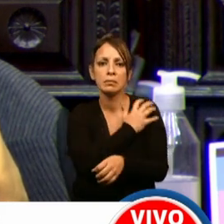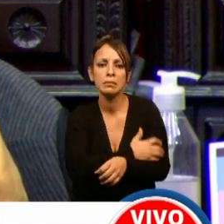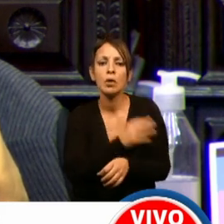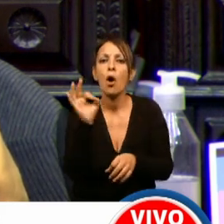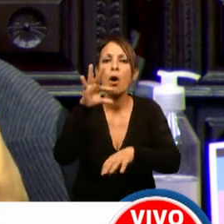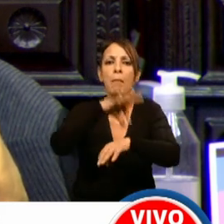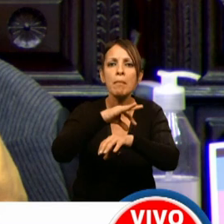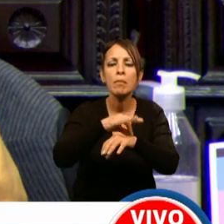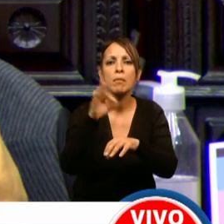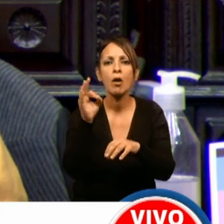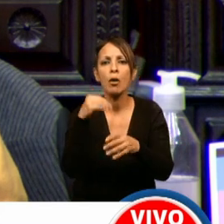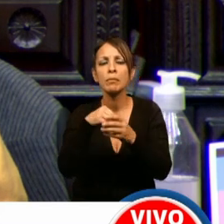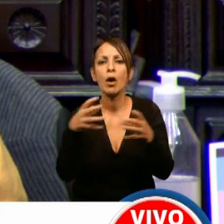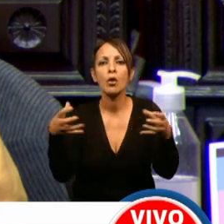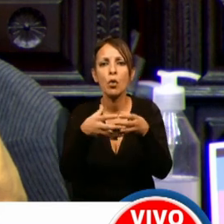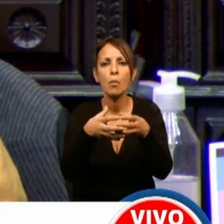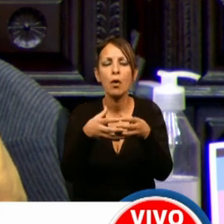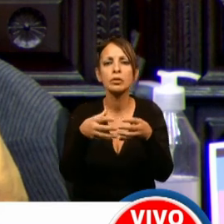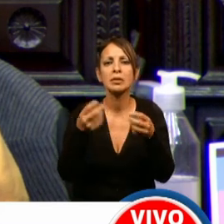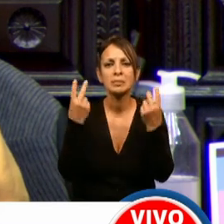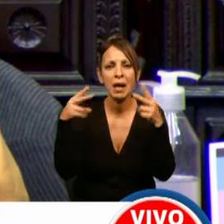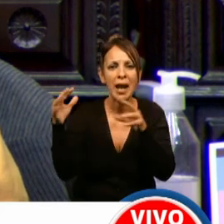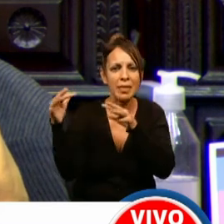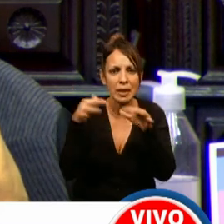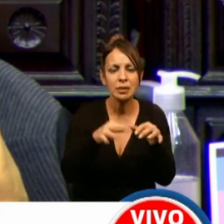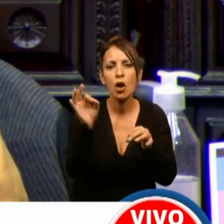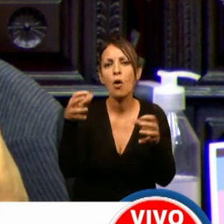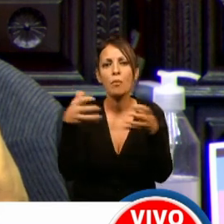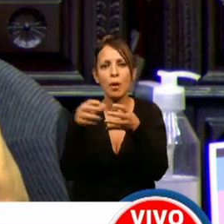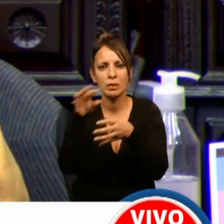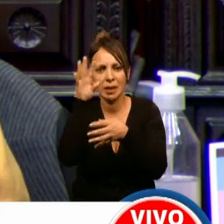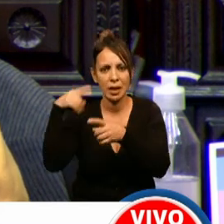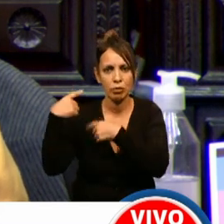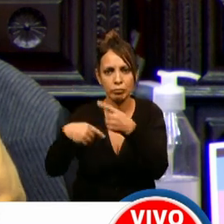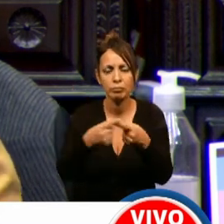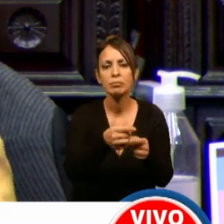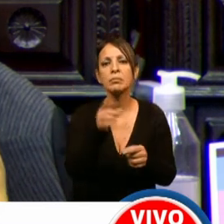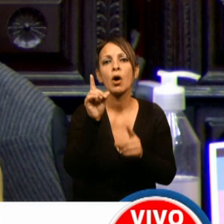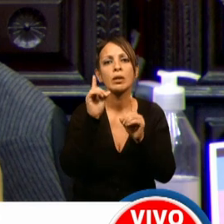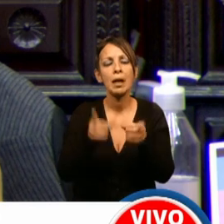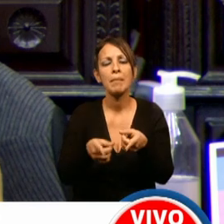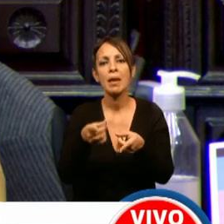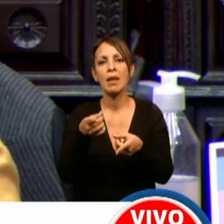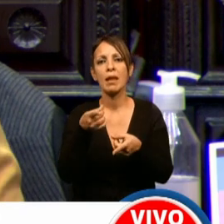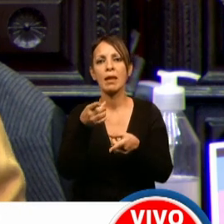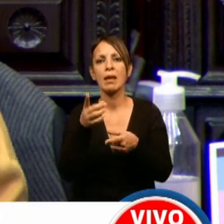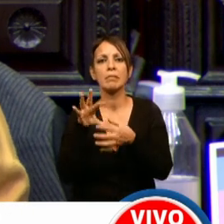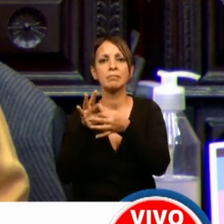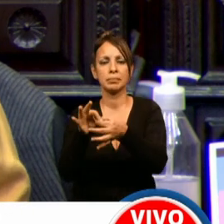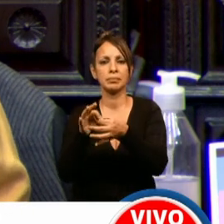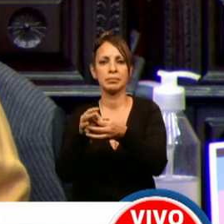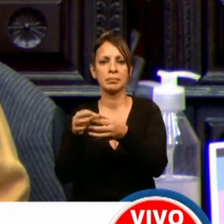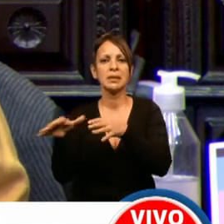enfermedades estigmatizadas miembros de grupos migrantes o pueblos indígenas yo adscriben a posiciones políticas